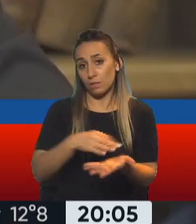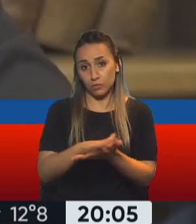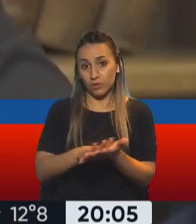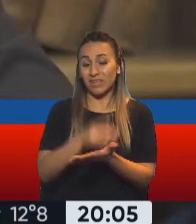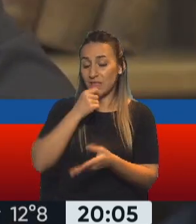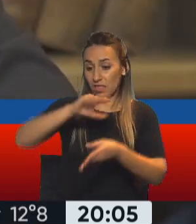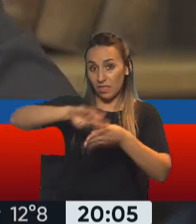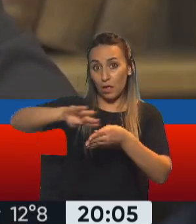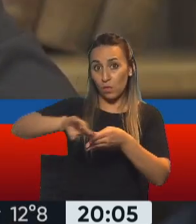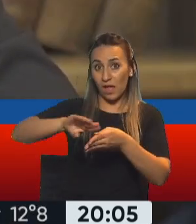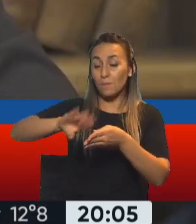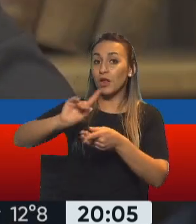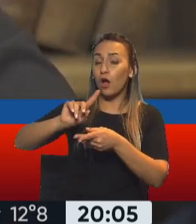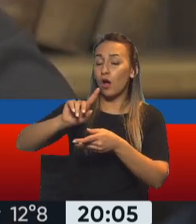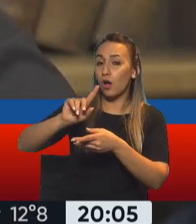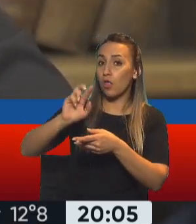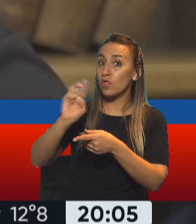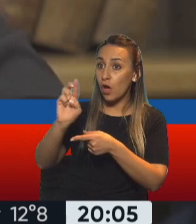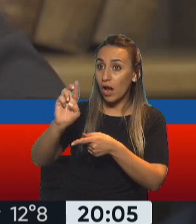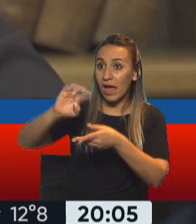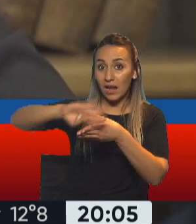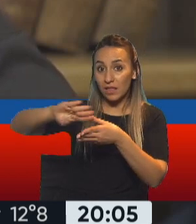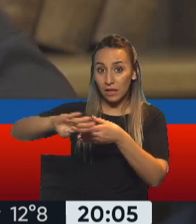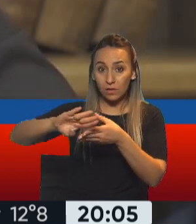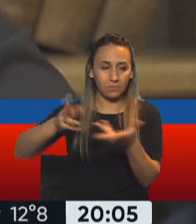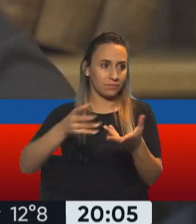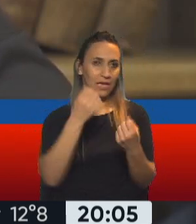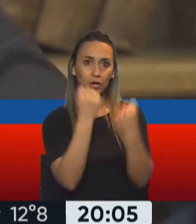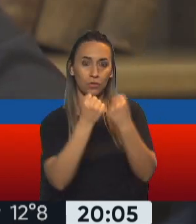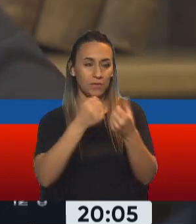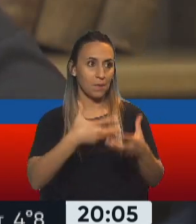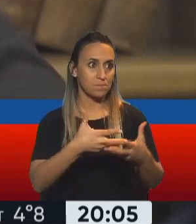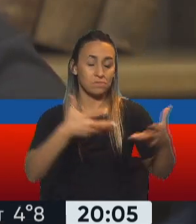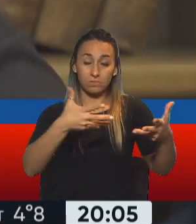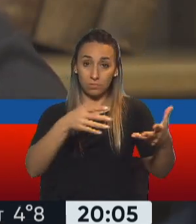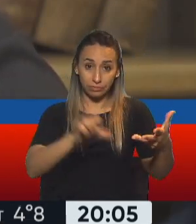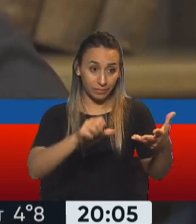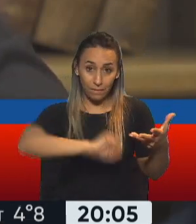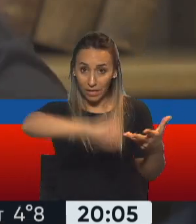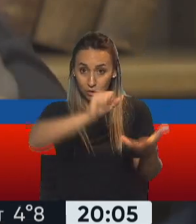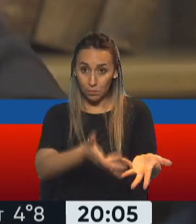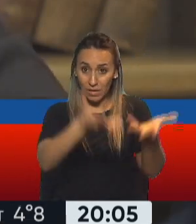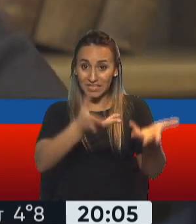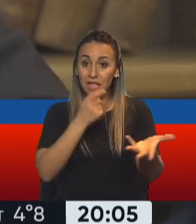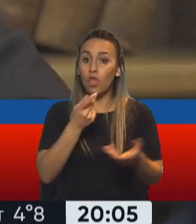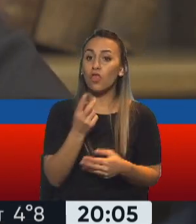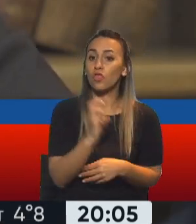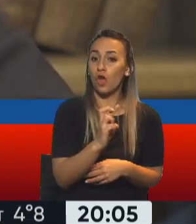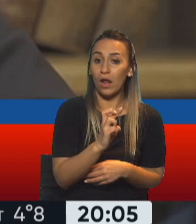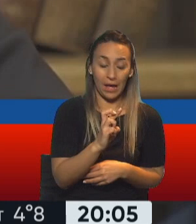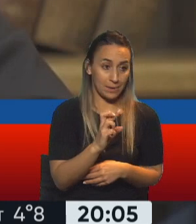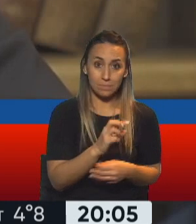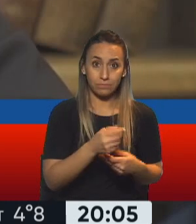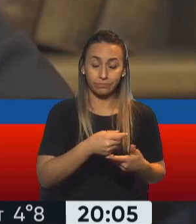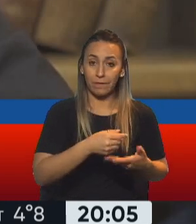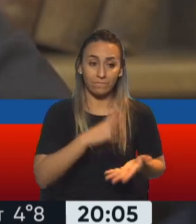en dólares, significa menos posibilidades de expansión de la actividad económica y más inflación. Cuando faltan los dólares, hay menos crecimiento y hay más